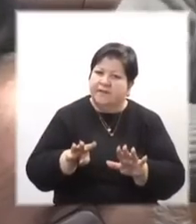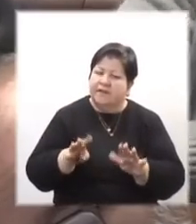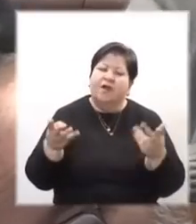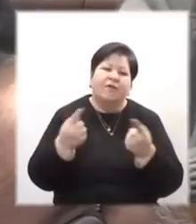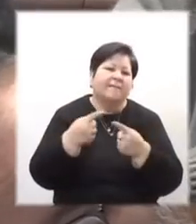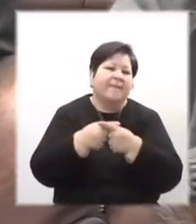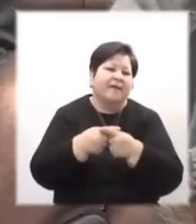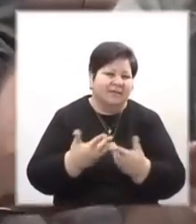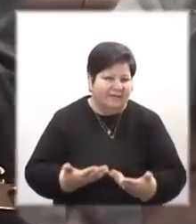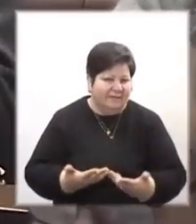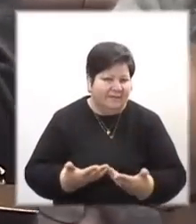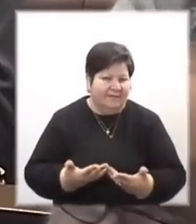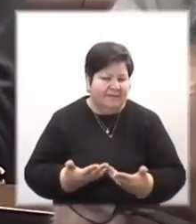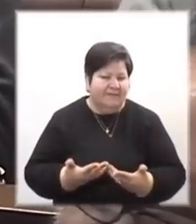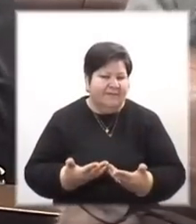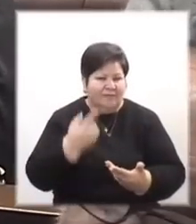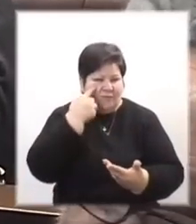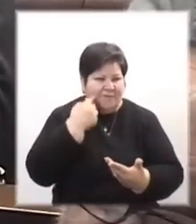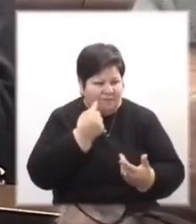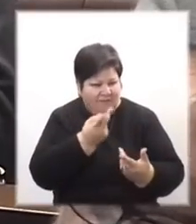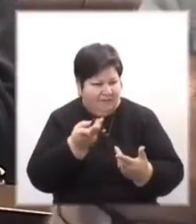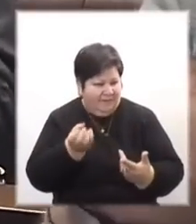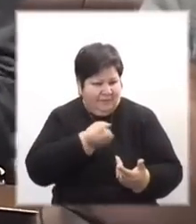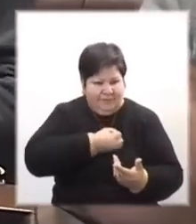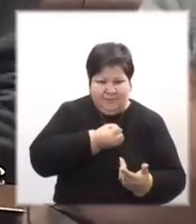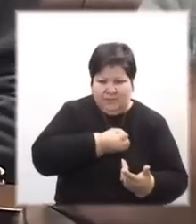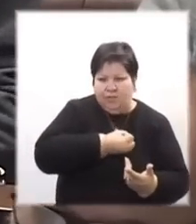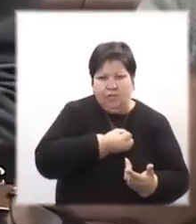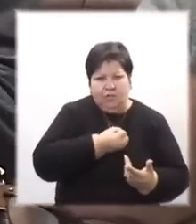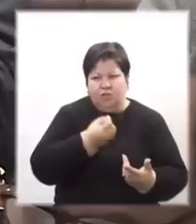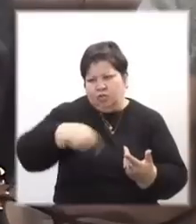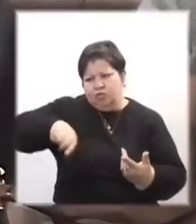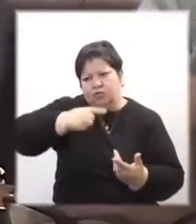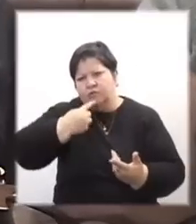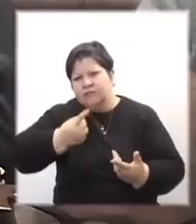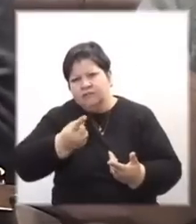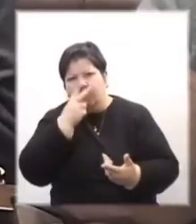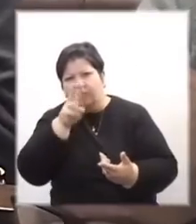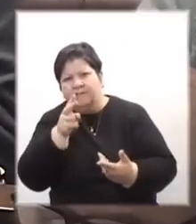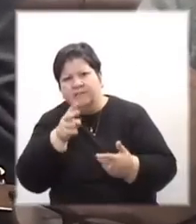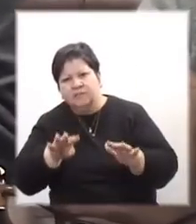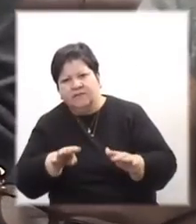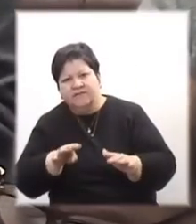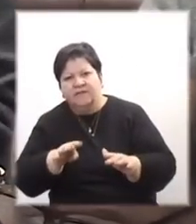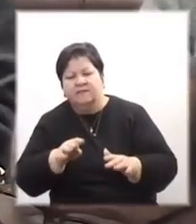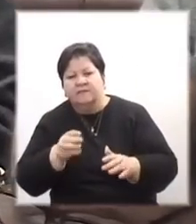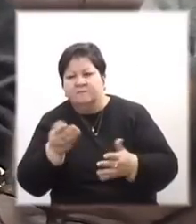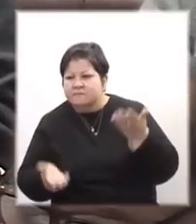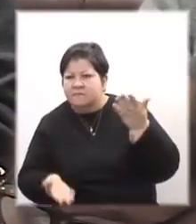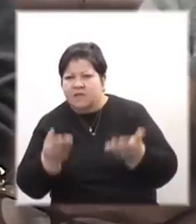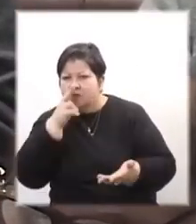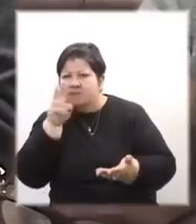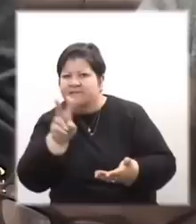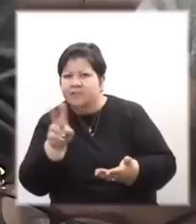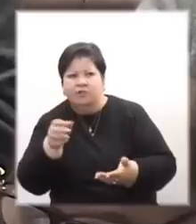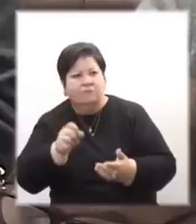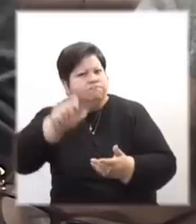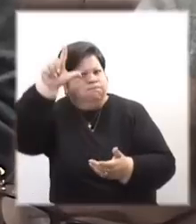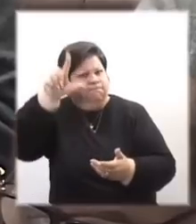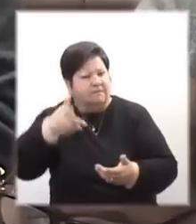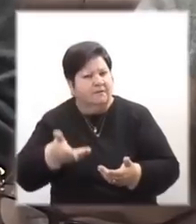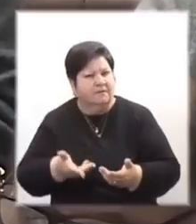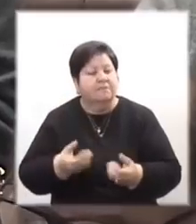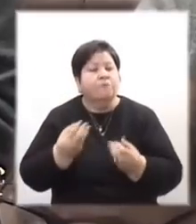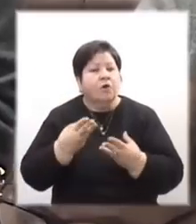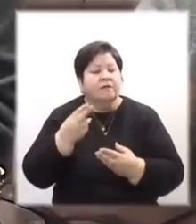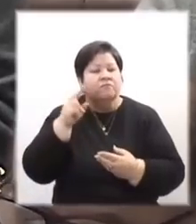es un empate técnico. Nosotros sostenemos que hay más homicidios que en el 2019, en el 2022, porque remarcamos, muchas de las